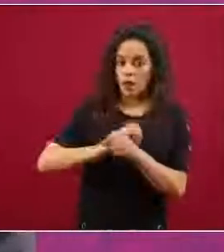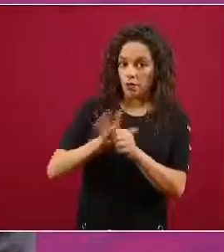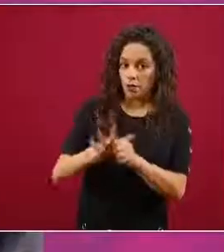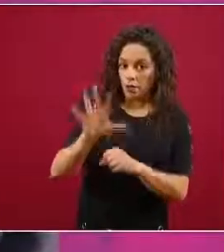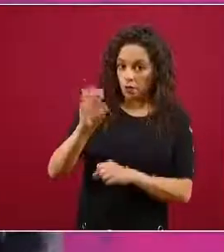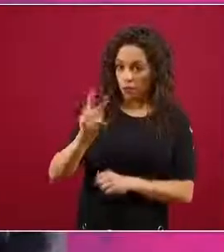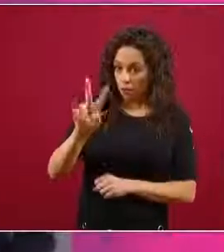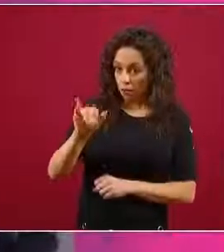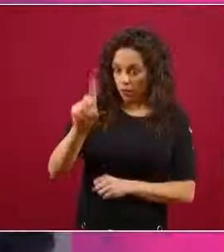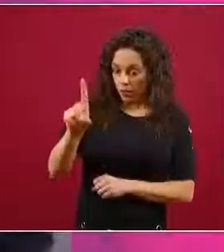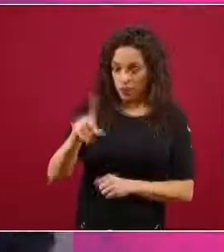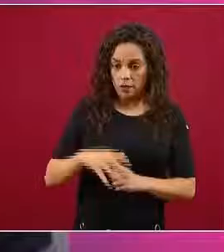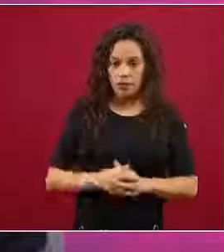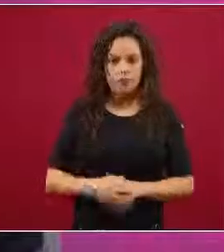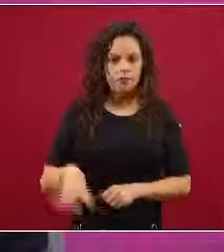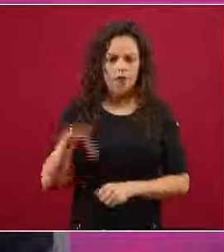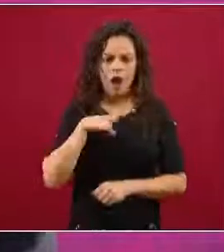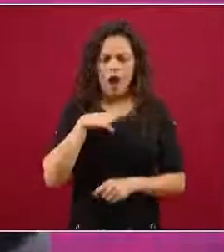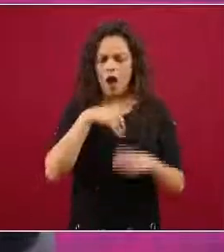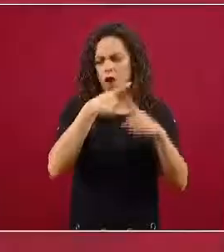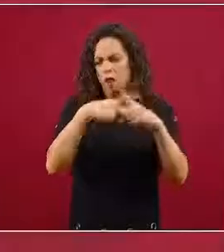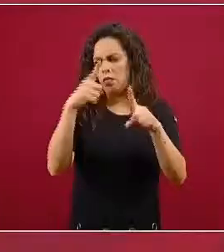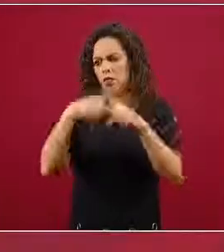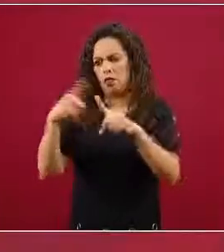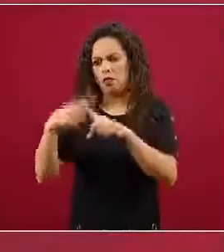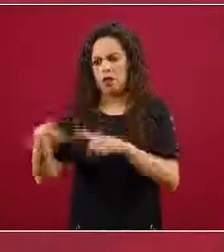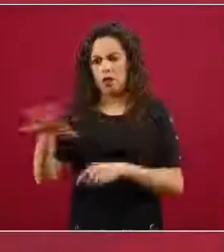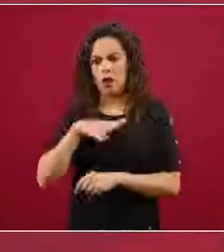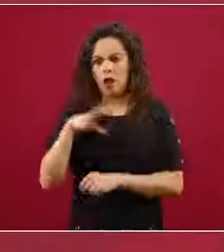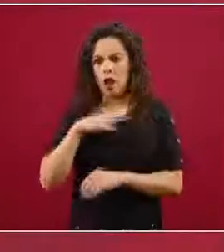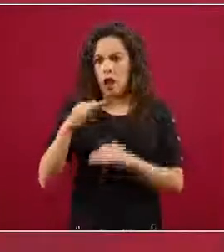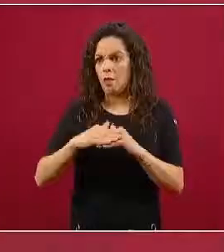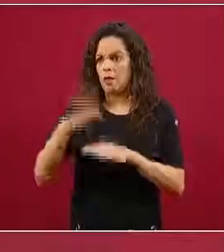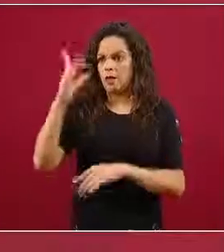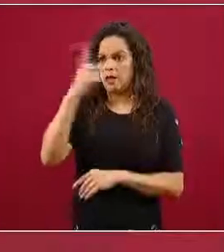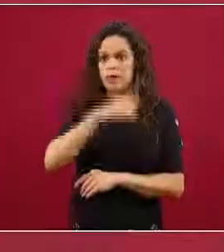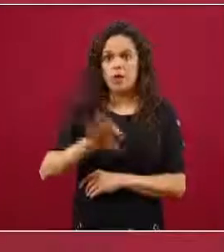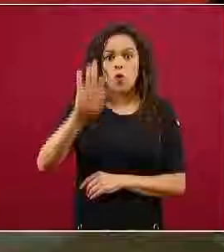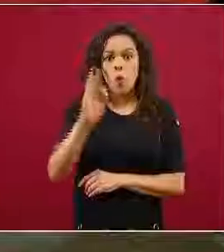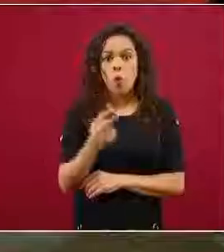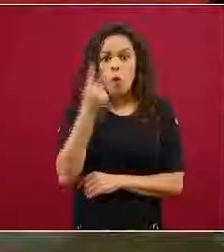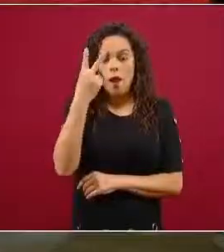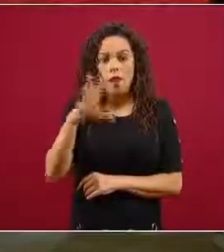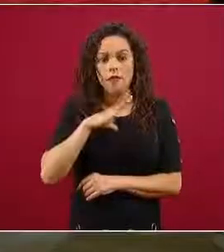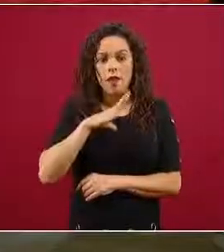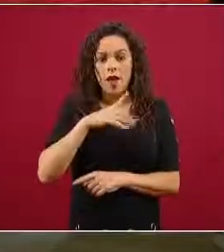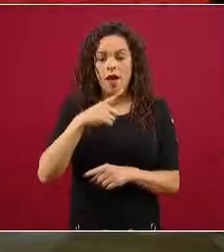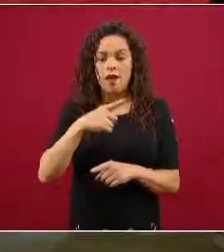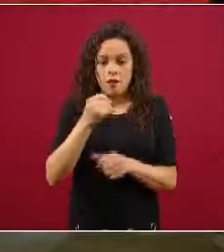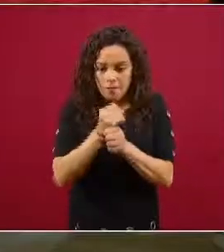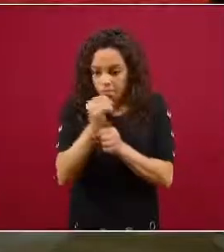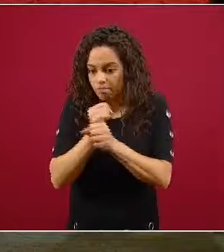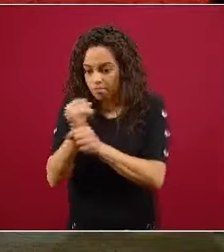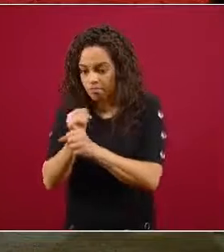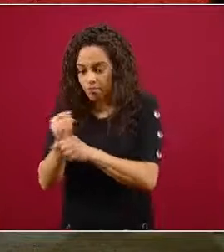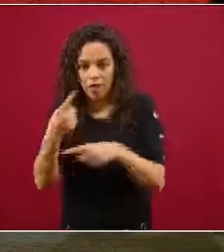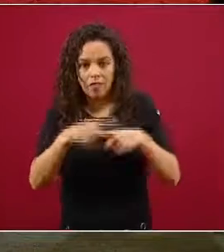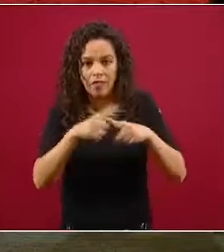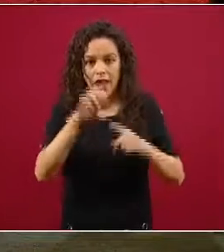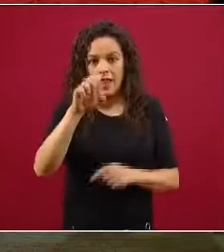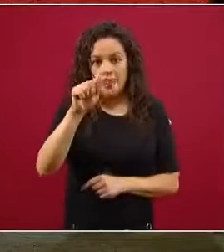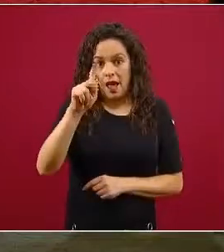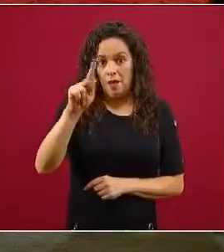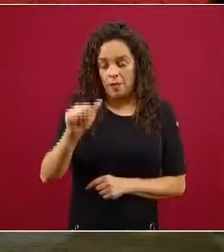son varias las que son candidatas. Hemos hablado aquí de más de 142 productos que están en distintas etapas de investigación, de los